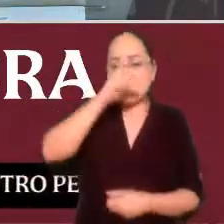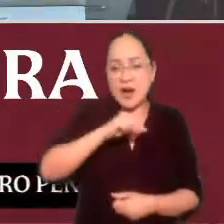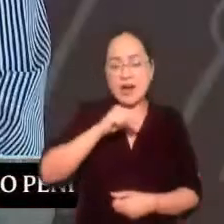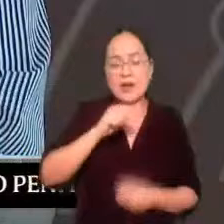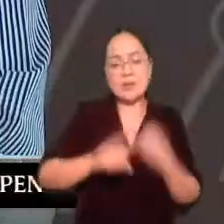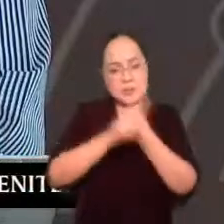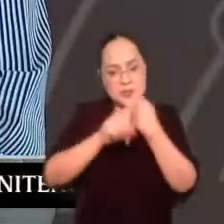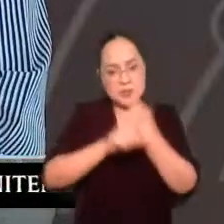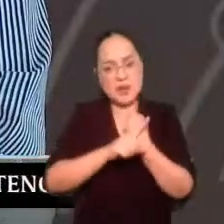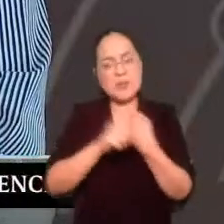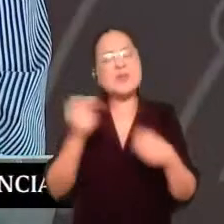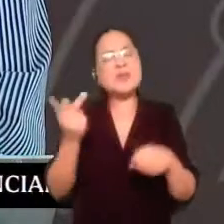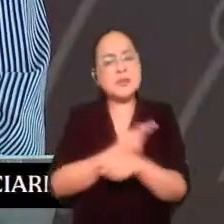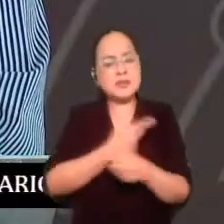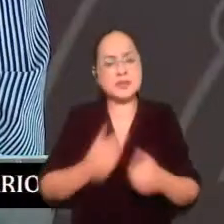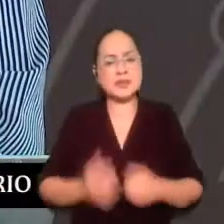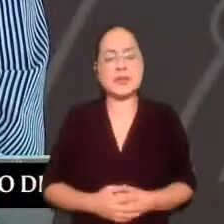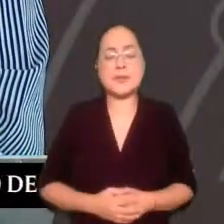Muy bien, te digo.